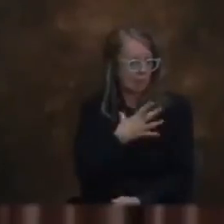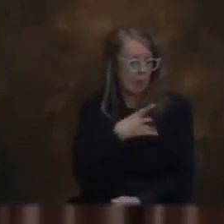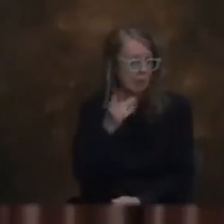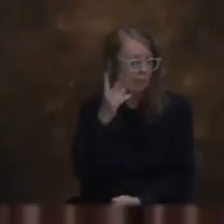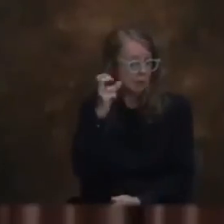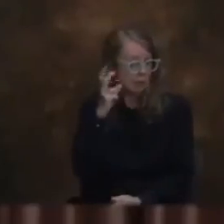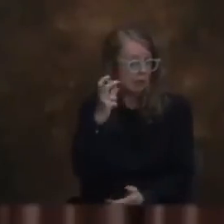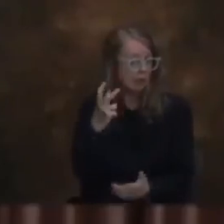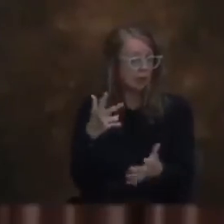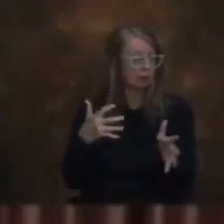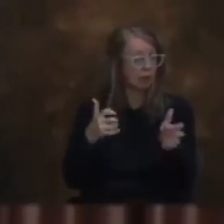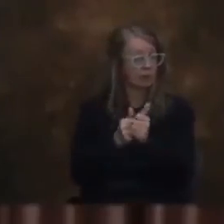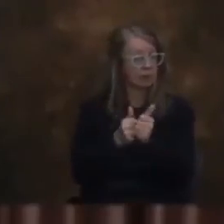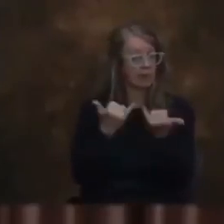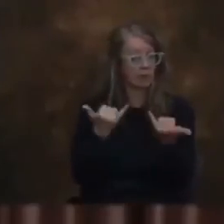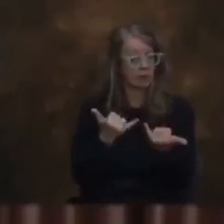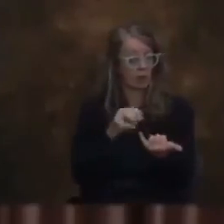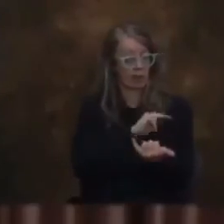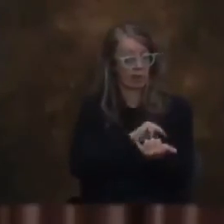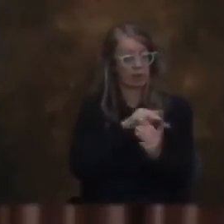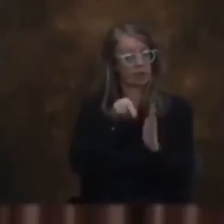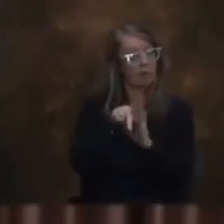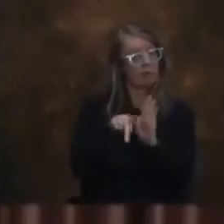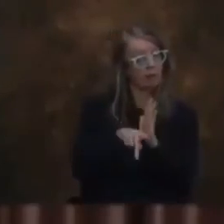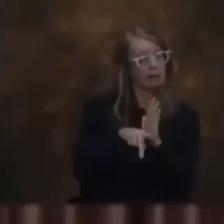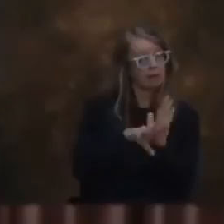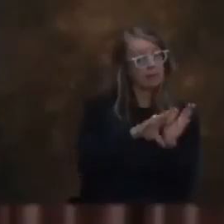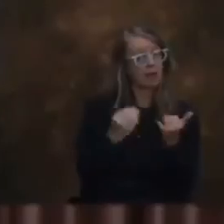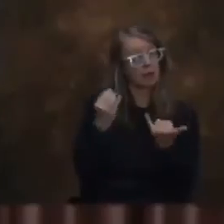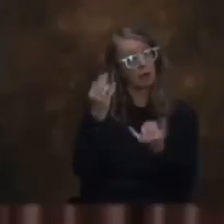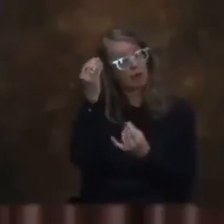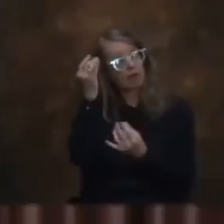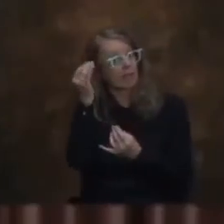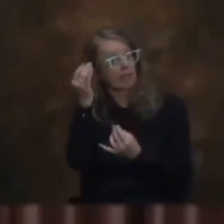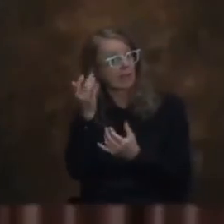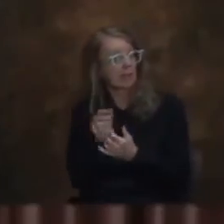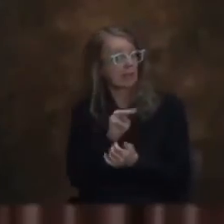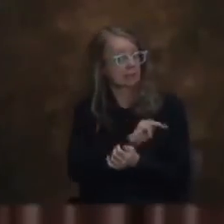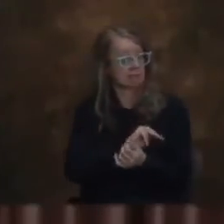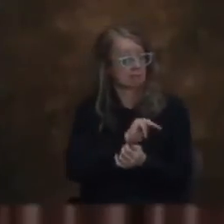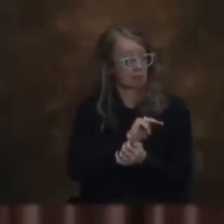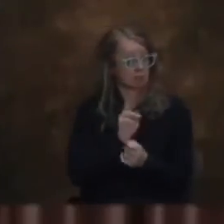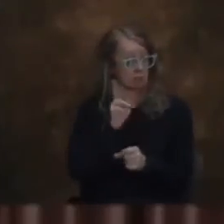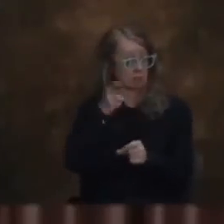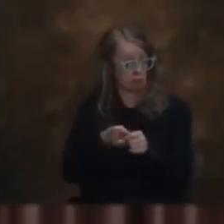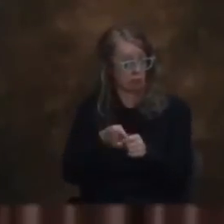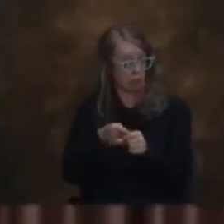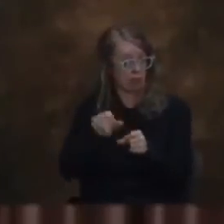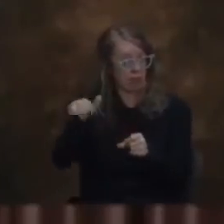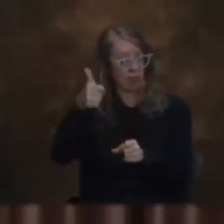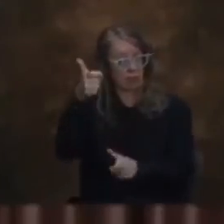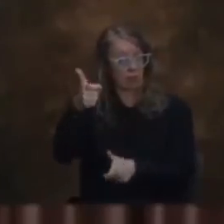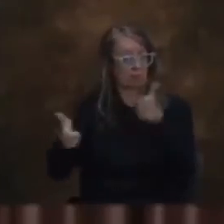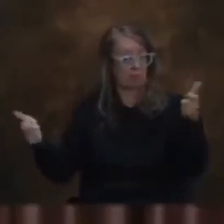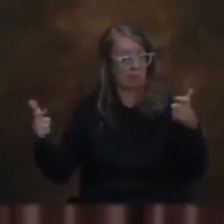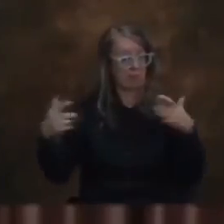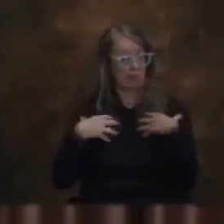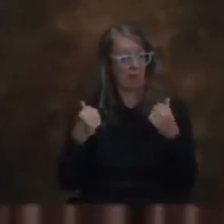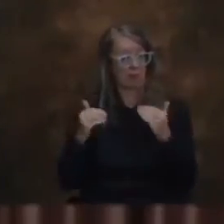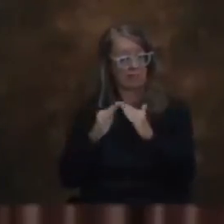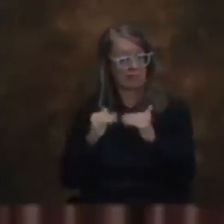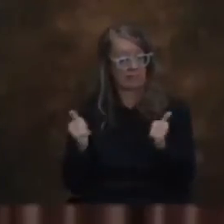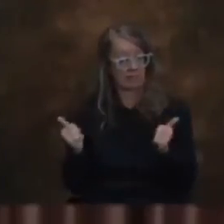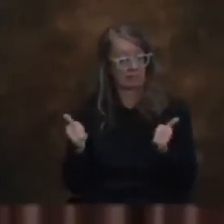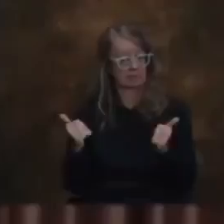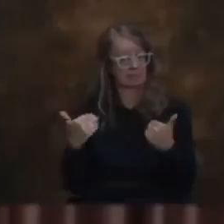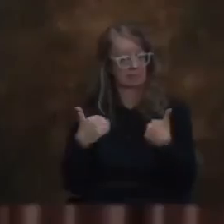sobre la directriz del del hospital de misión sobre vacunas nos